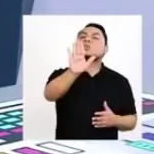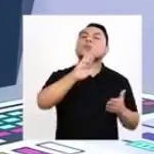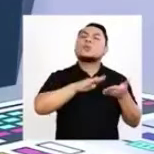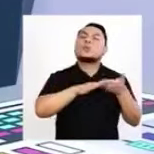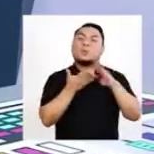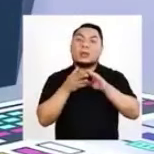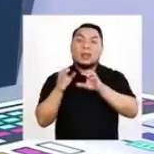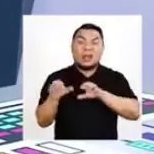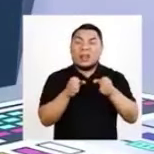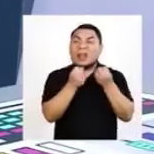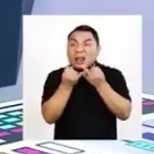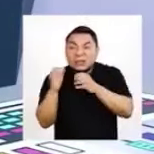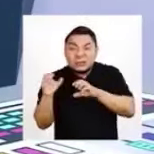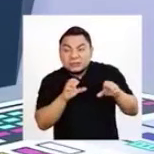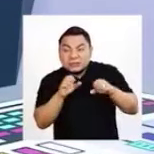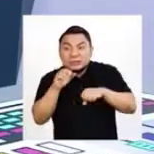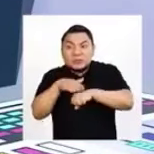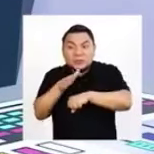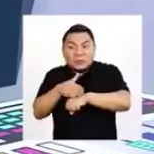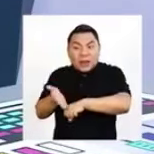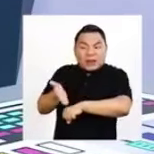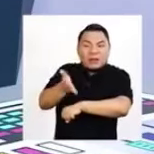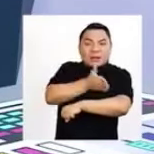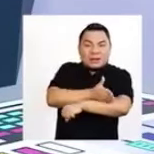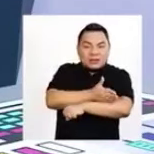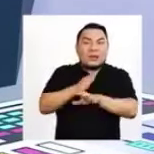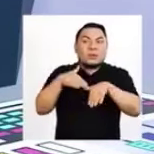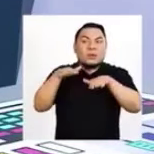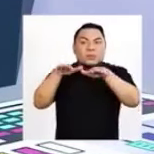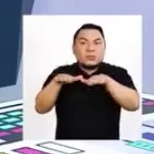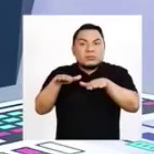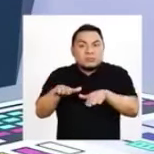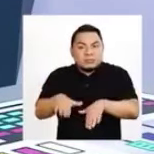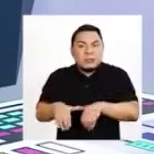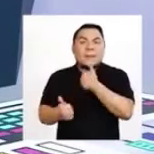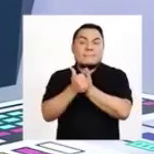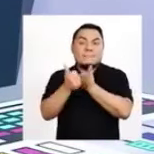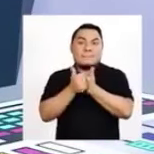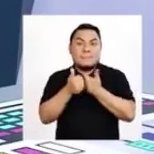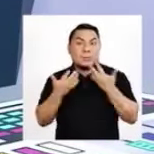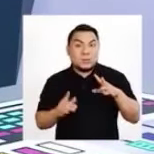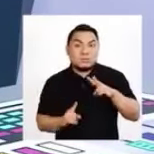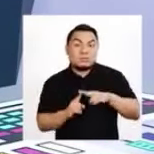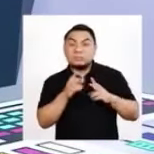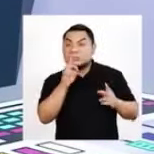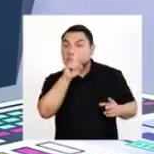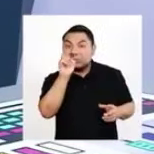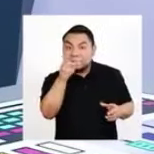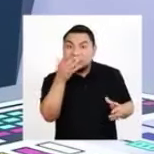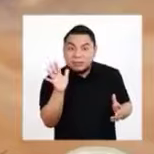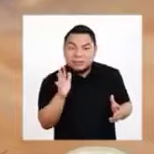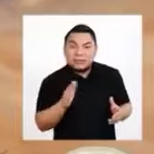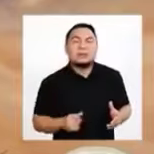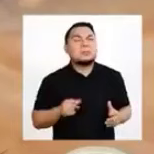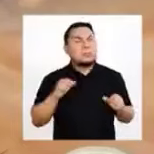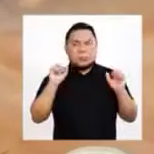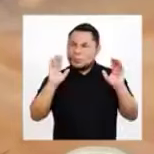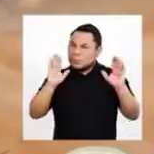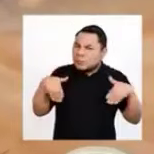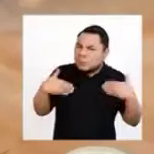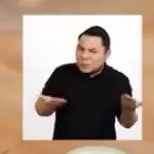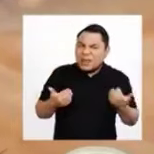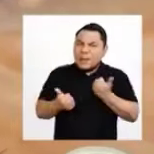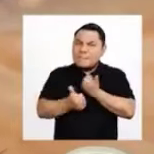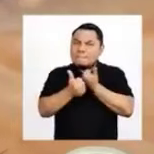su comunidad realizan alguna acción de prevención para reducir los peligros que han mencionado? ¿Y es